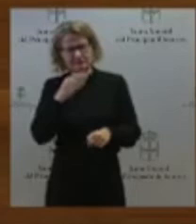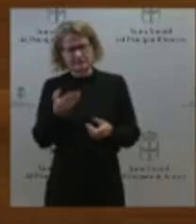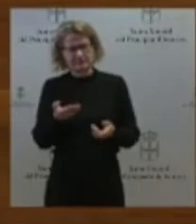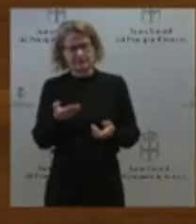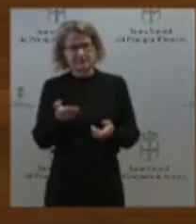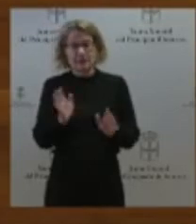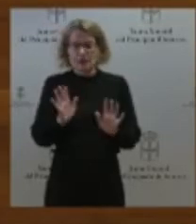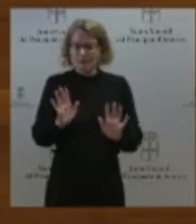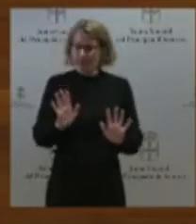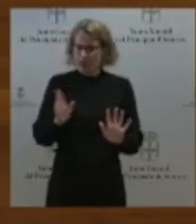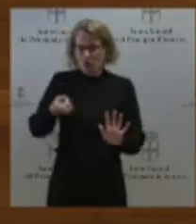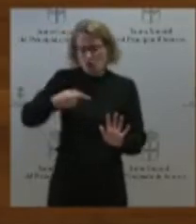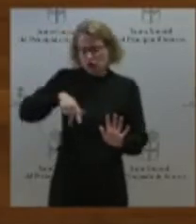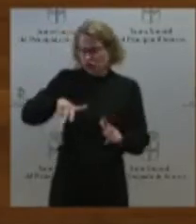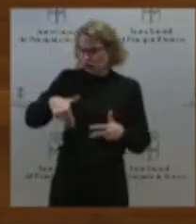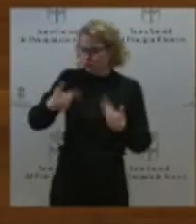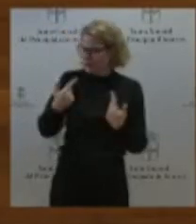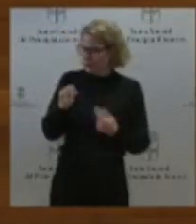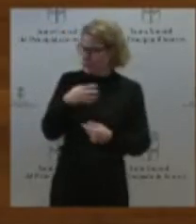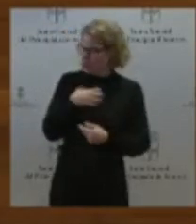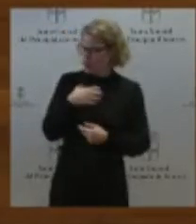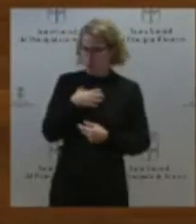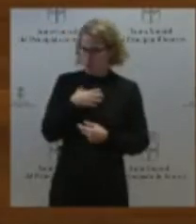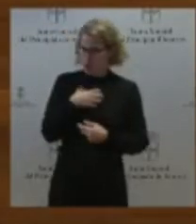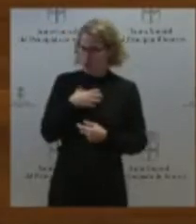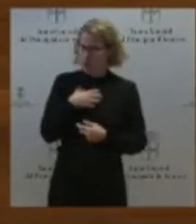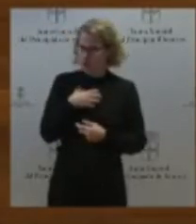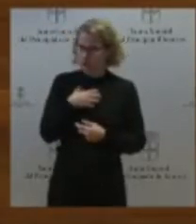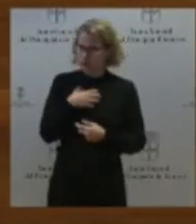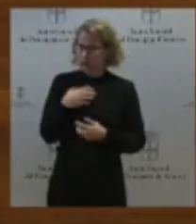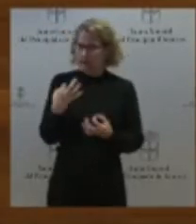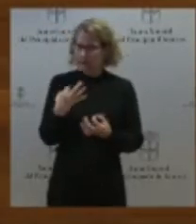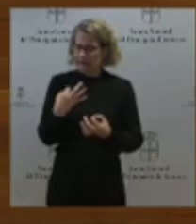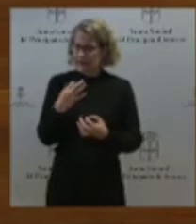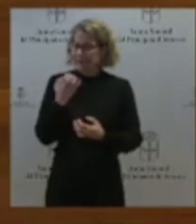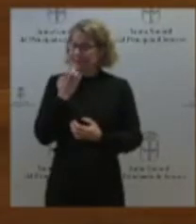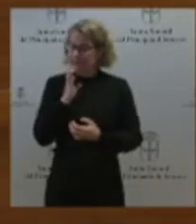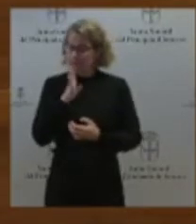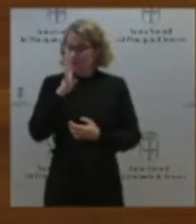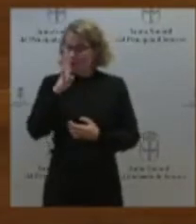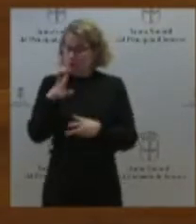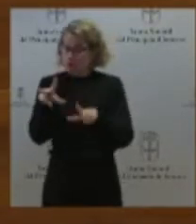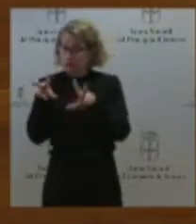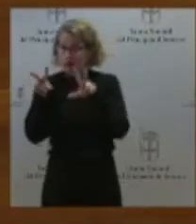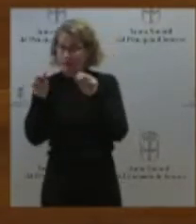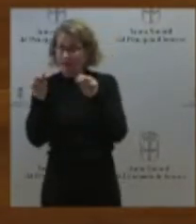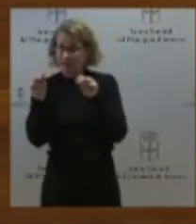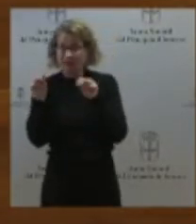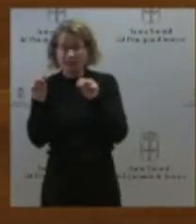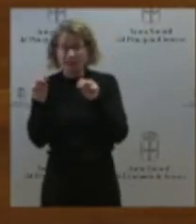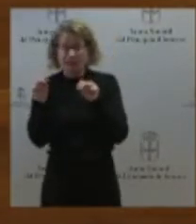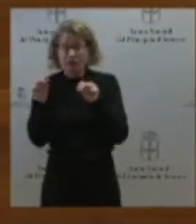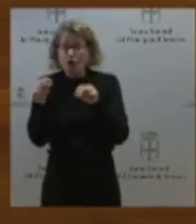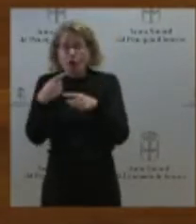tales dificultades, es clausurar una legislatura estéril, consagrada solo a la gestión de una crisis cuya magnitud creo que nos